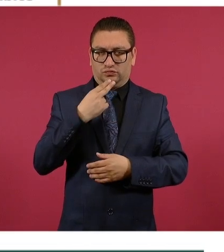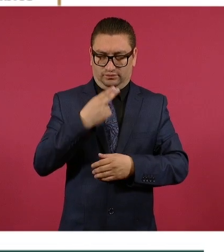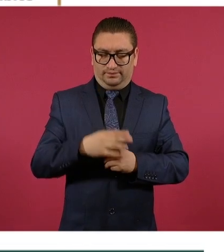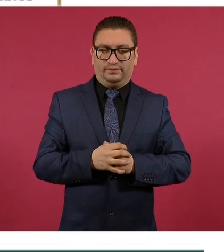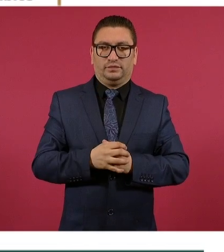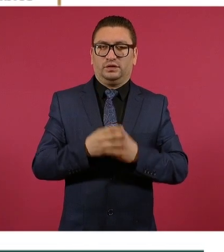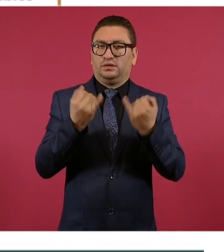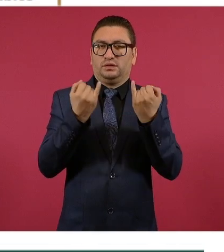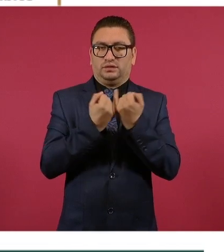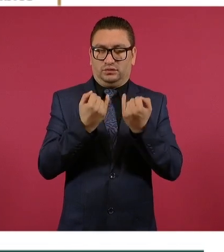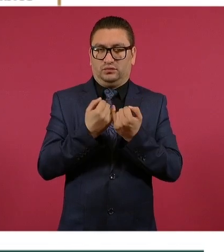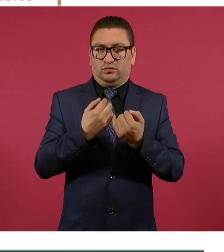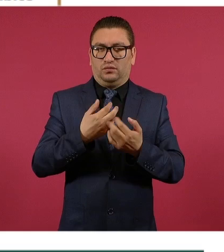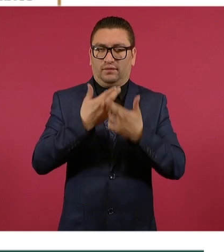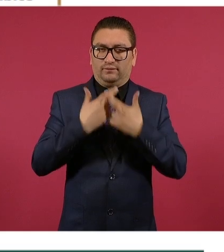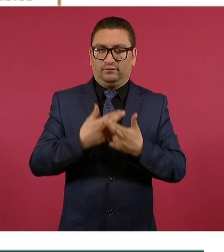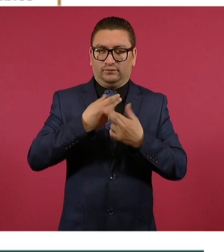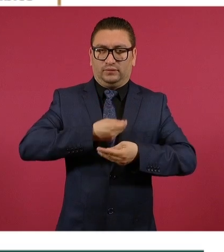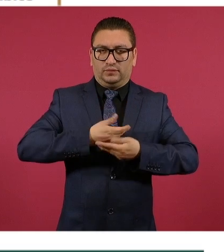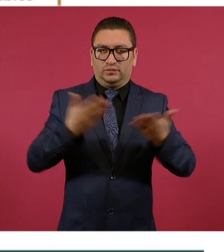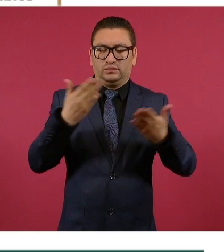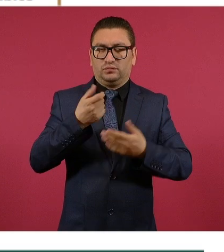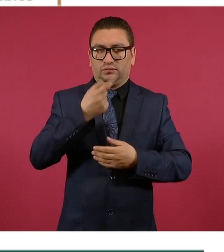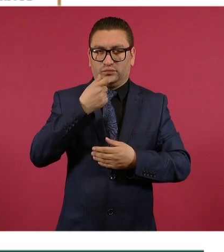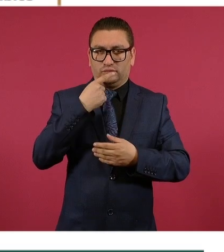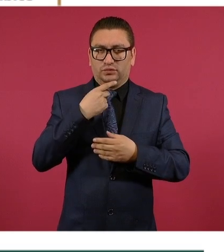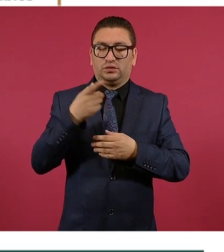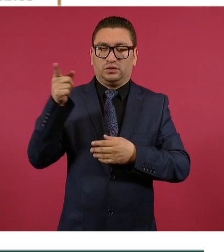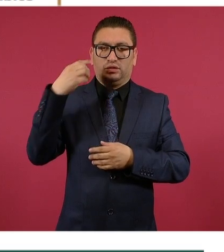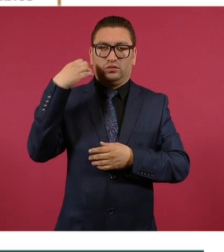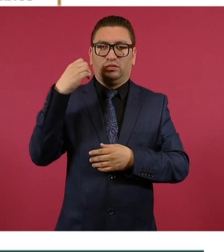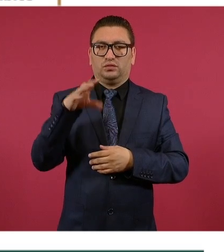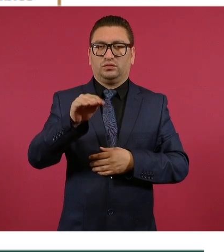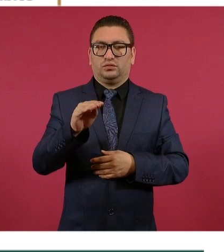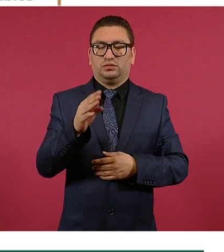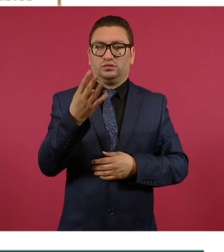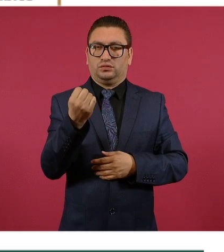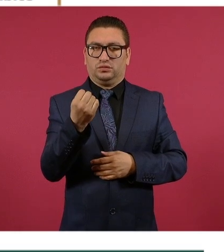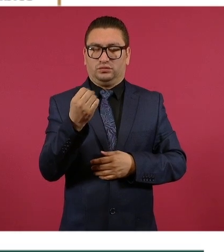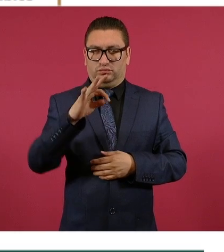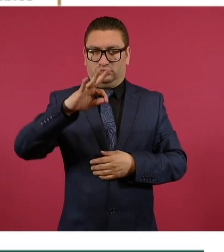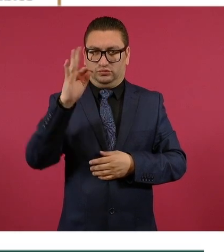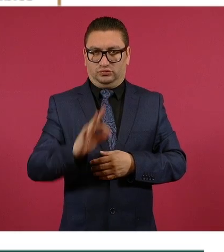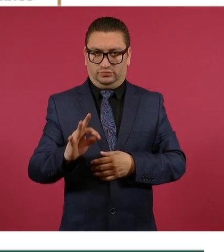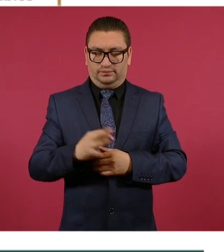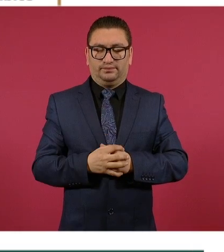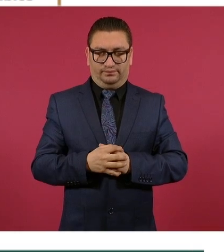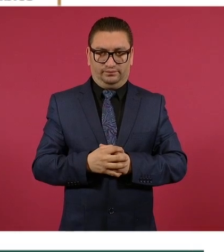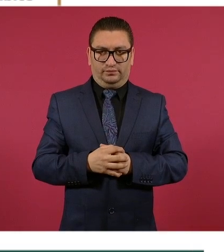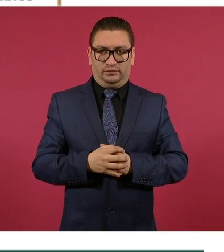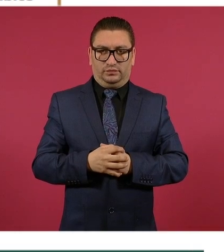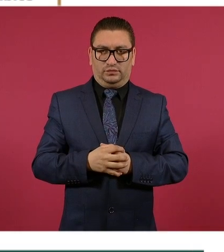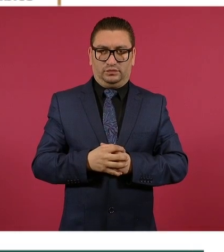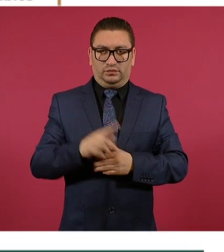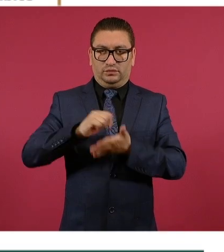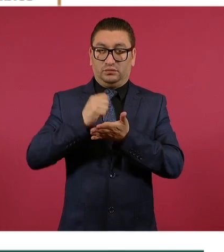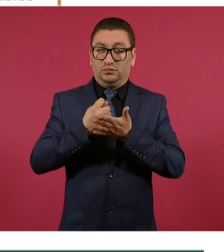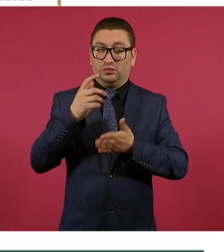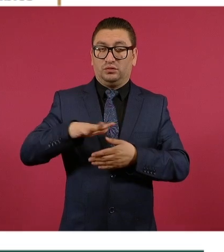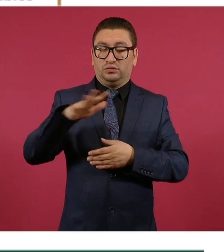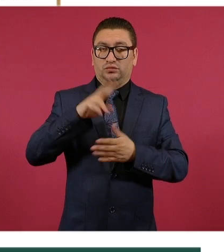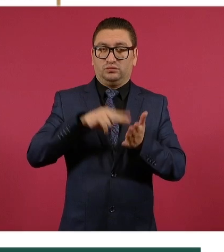además de un abasto reportado desde Oaxaca de 99%. En el caso de Tamaulipas,